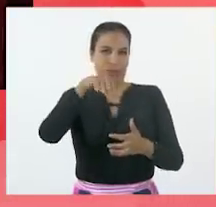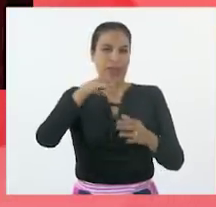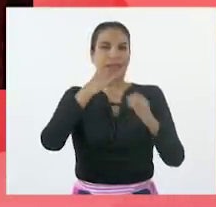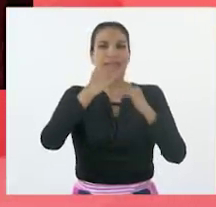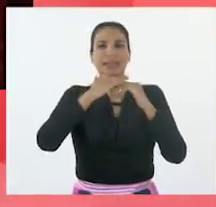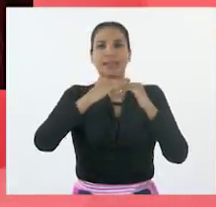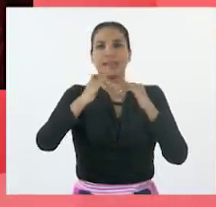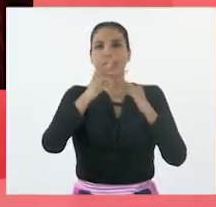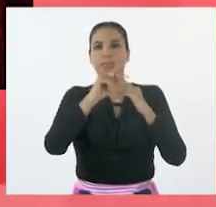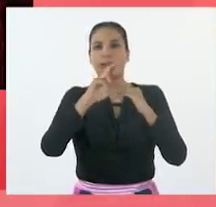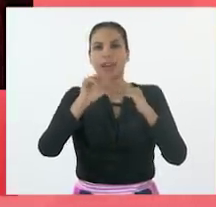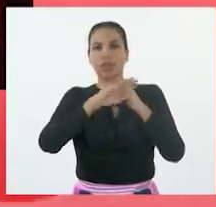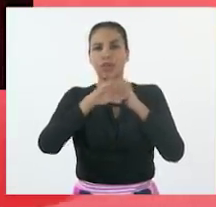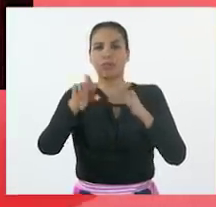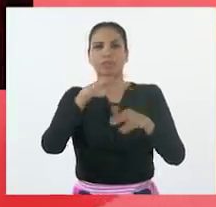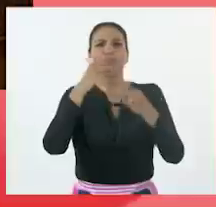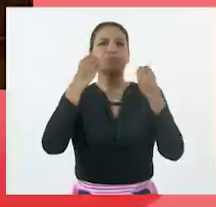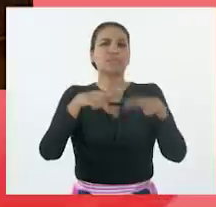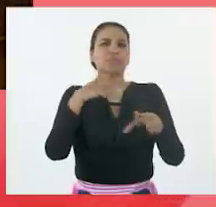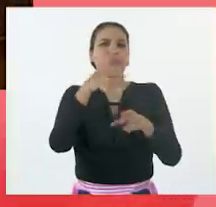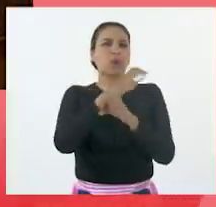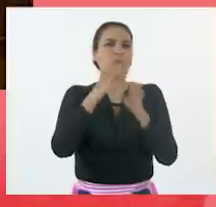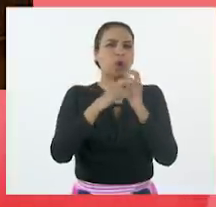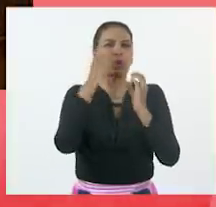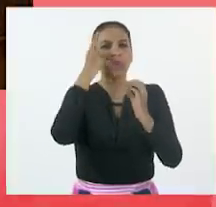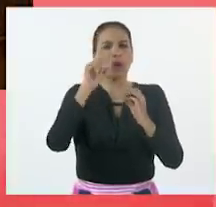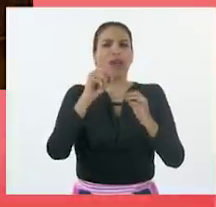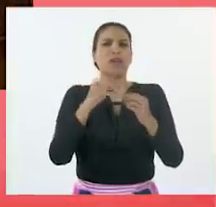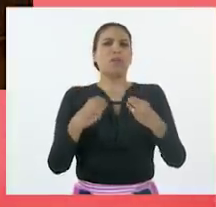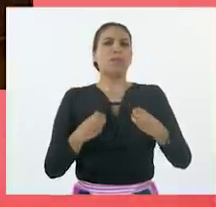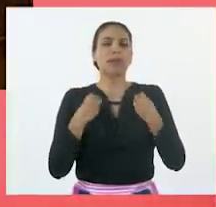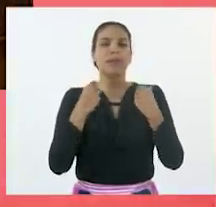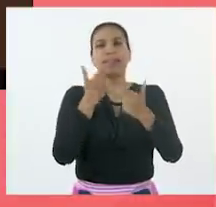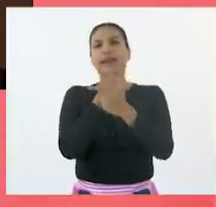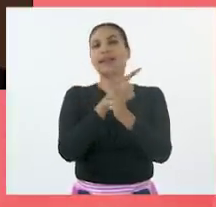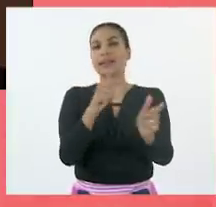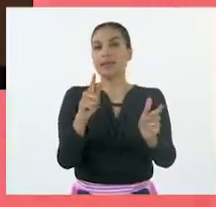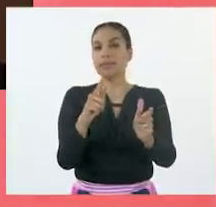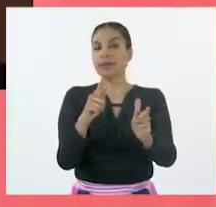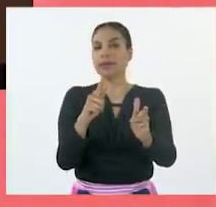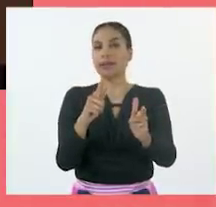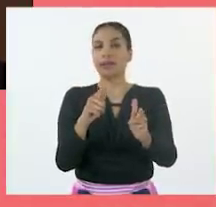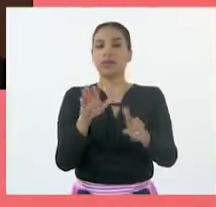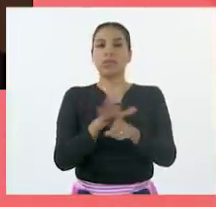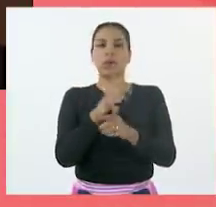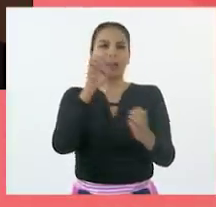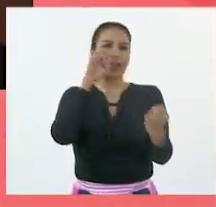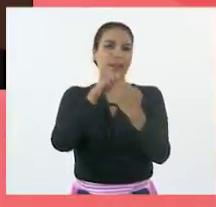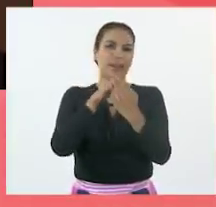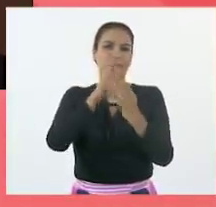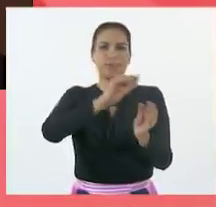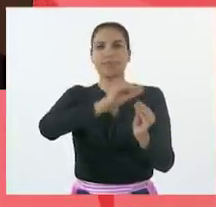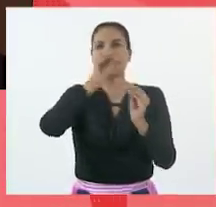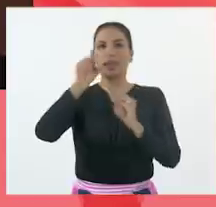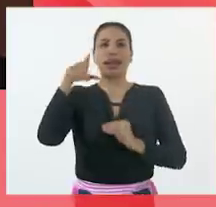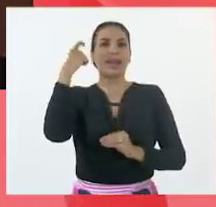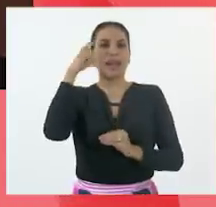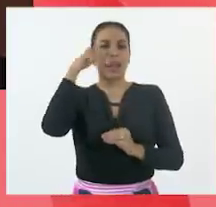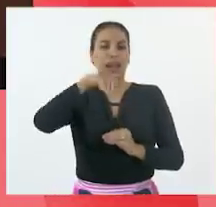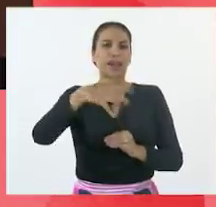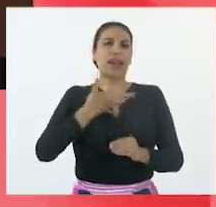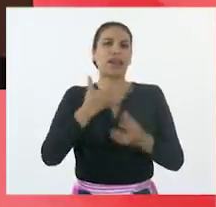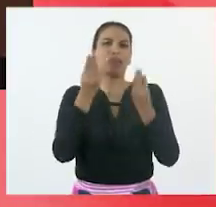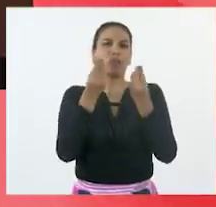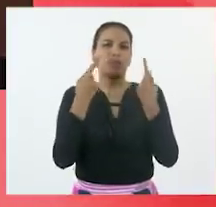y peligraran sus bienes, sus vidas, sus libertades. y con engaños lo mandan a Querétaro, que porque aquí tenía